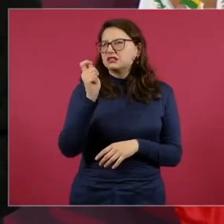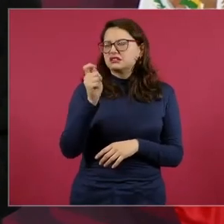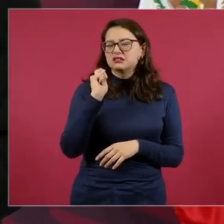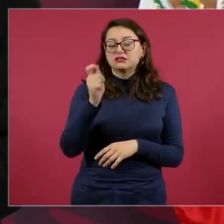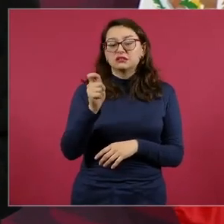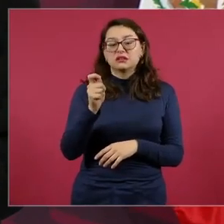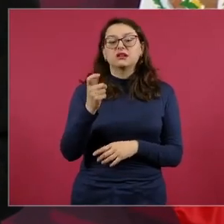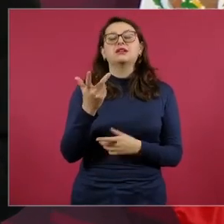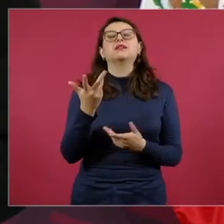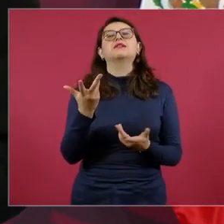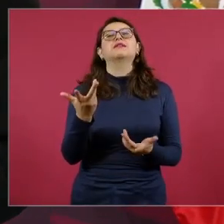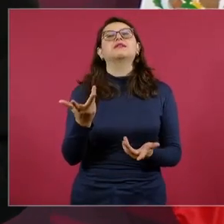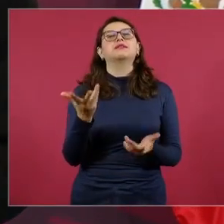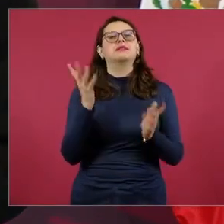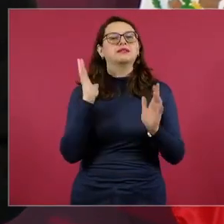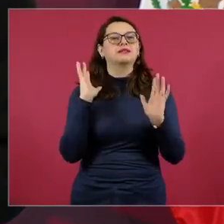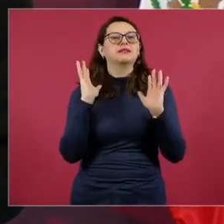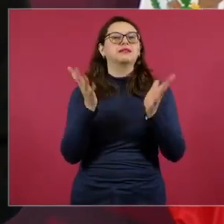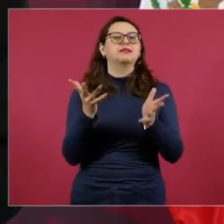¿Sí?